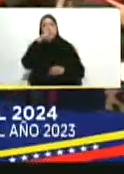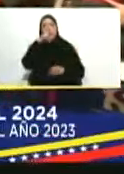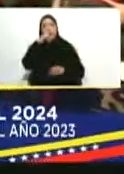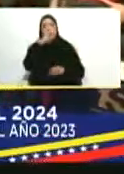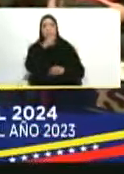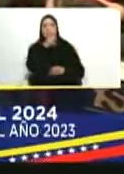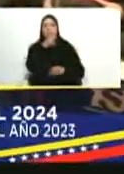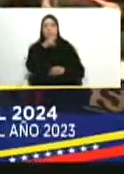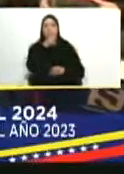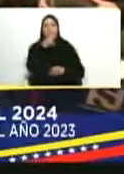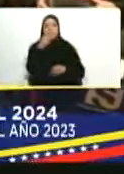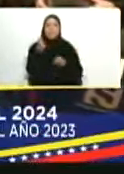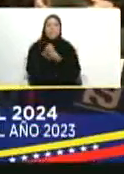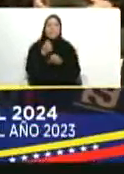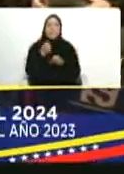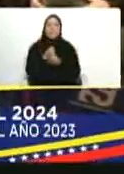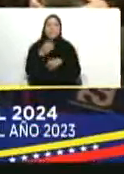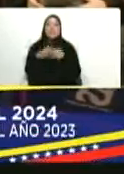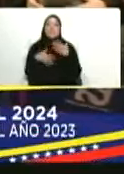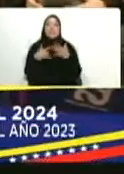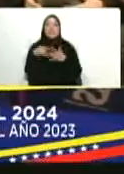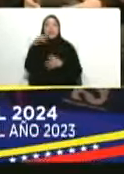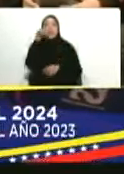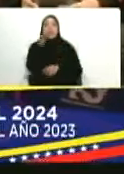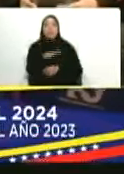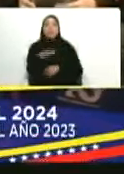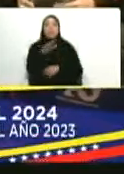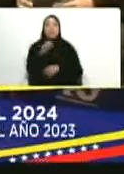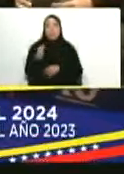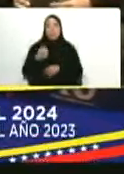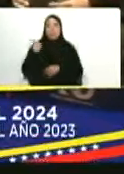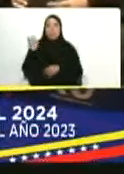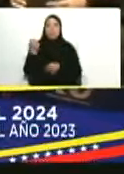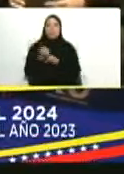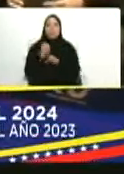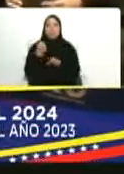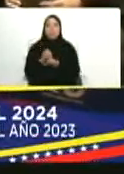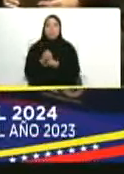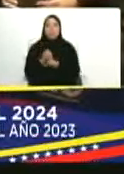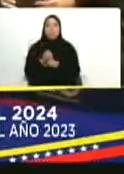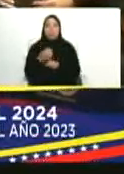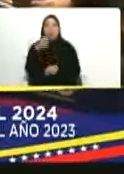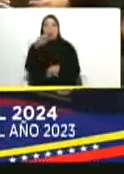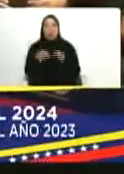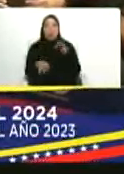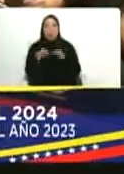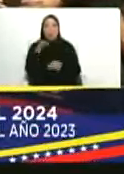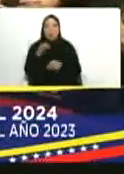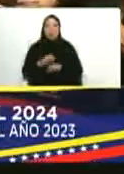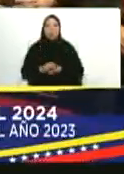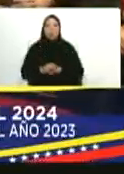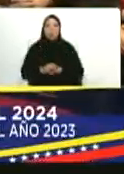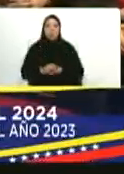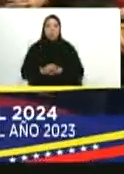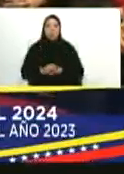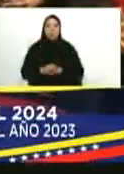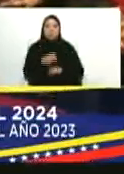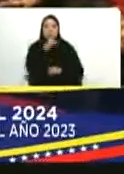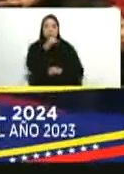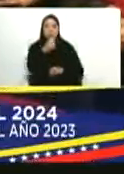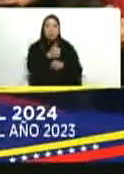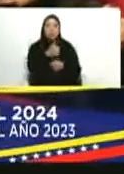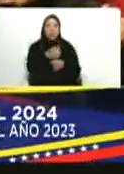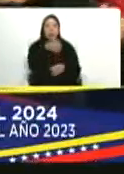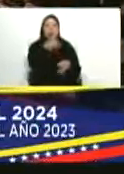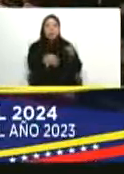Beatriz Rodríguez Rodríguez. Se garantiza entonces desde el tribunal y desde el Poder Judicial